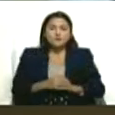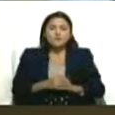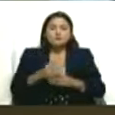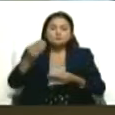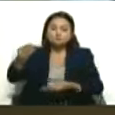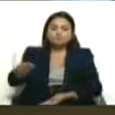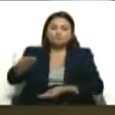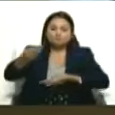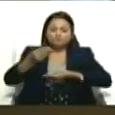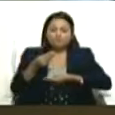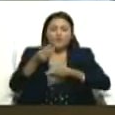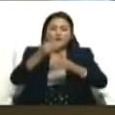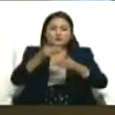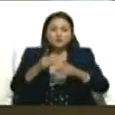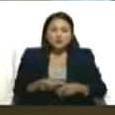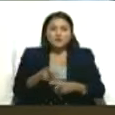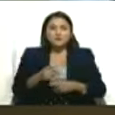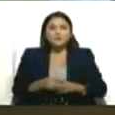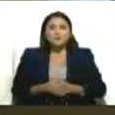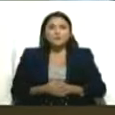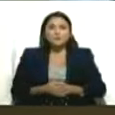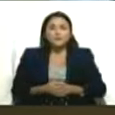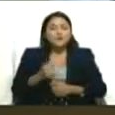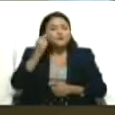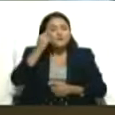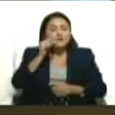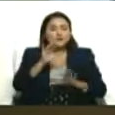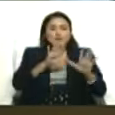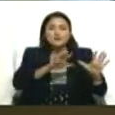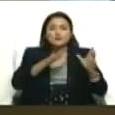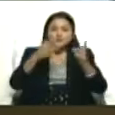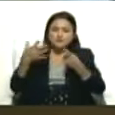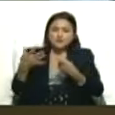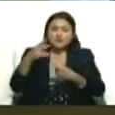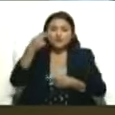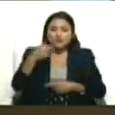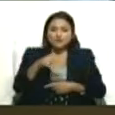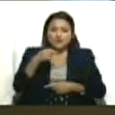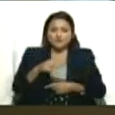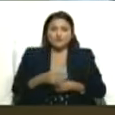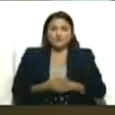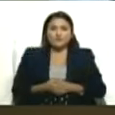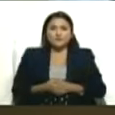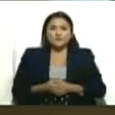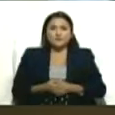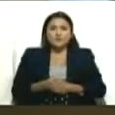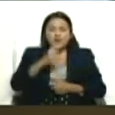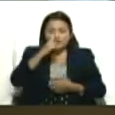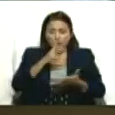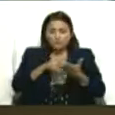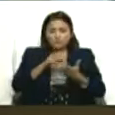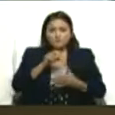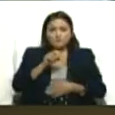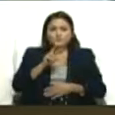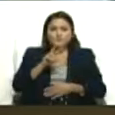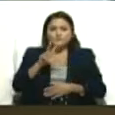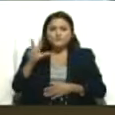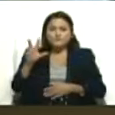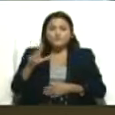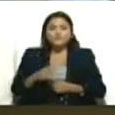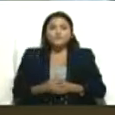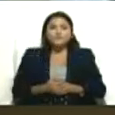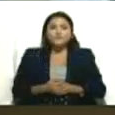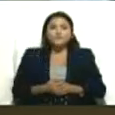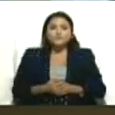recibido la decisión de fecha 16 de noviembre del